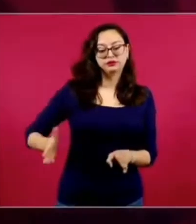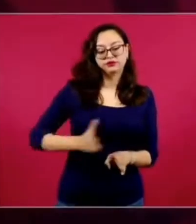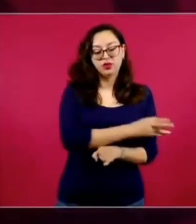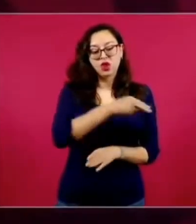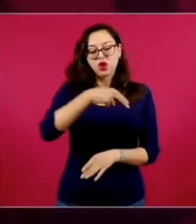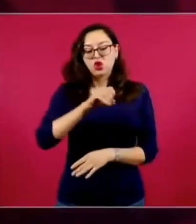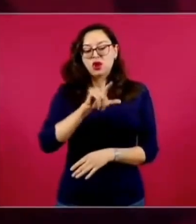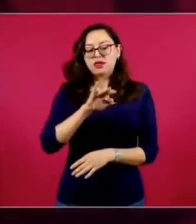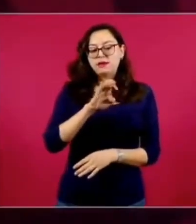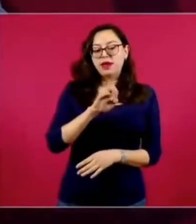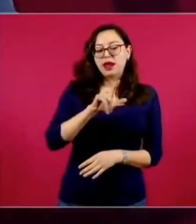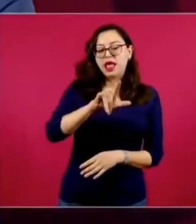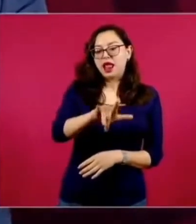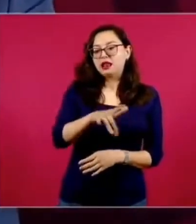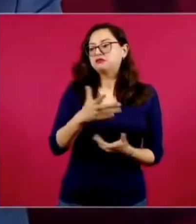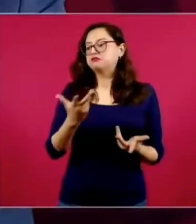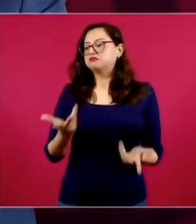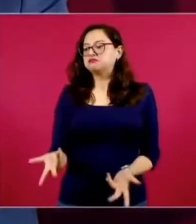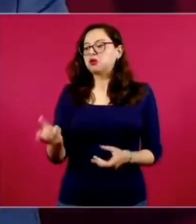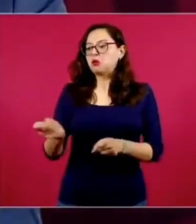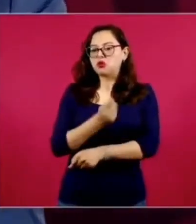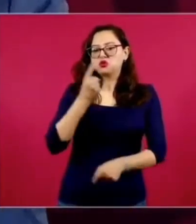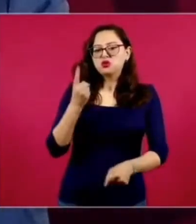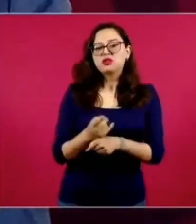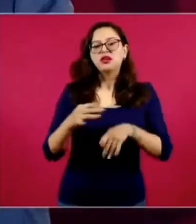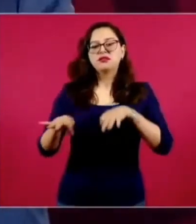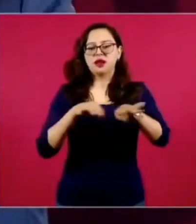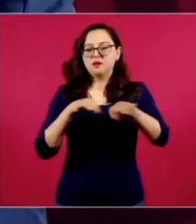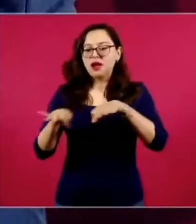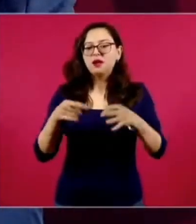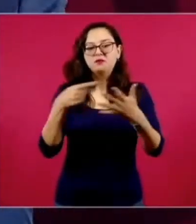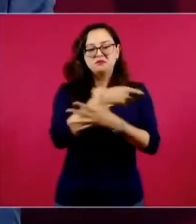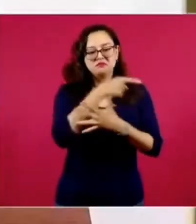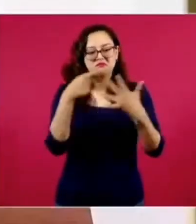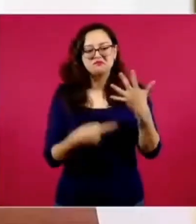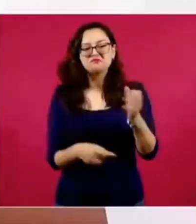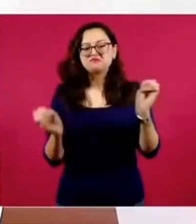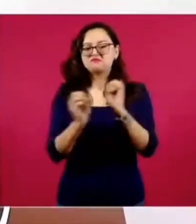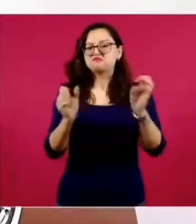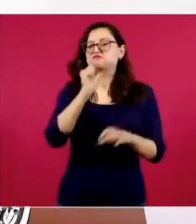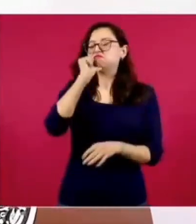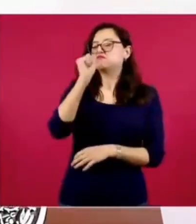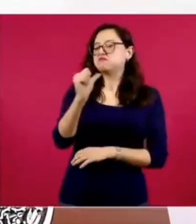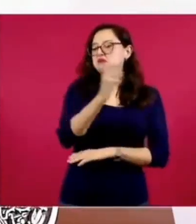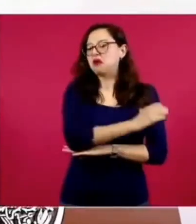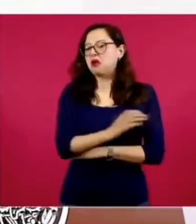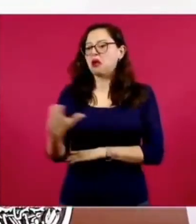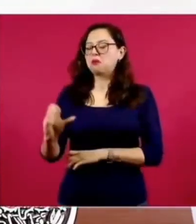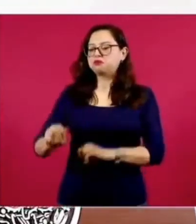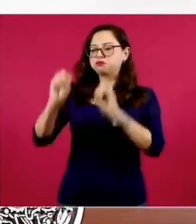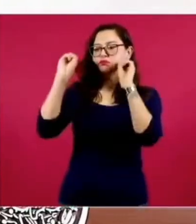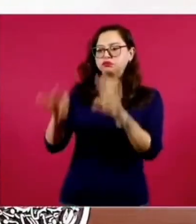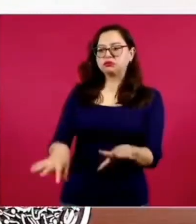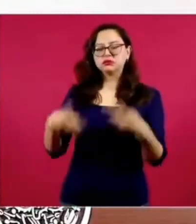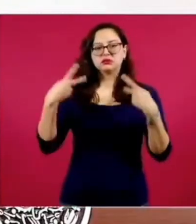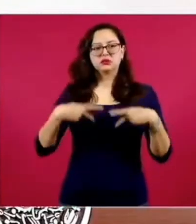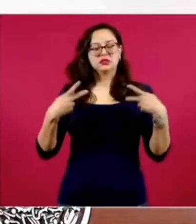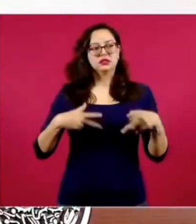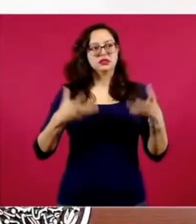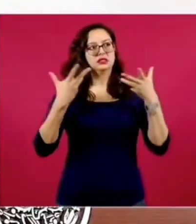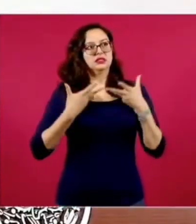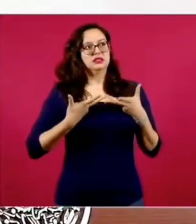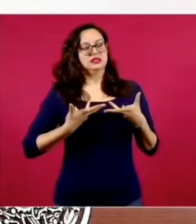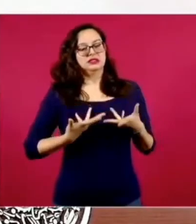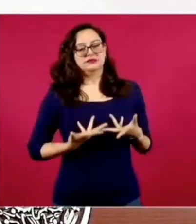se abandonó el campo, se fueron millones a trabajar a Estados Unidos,